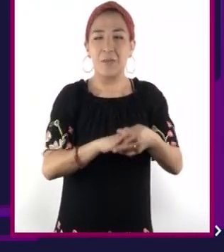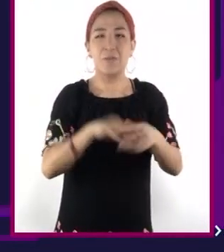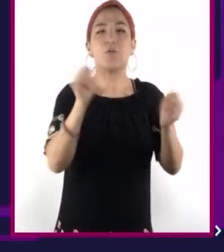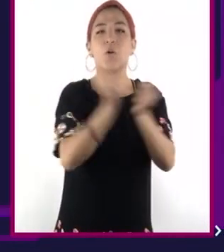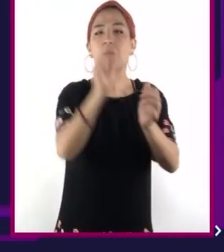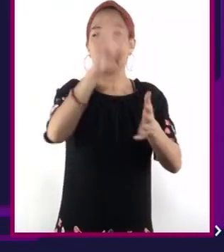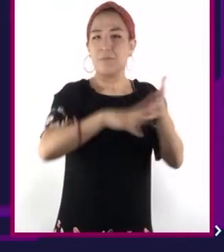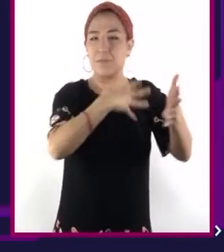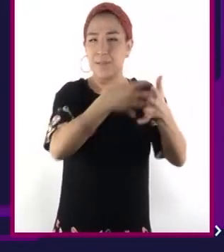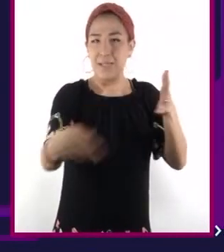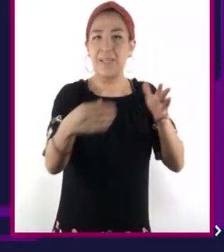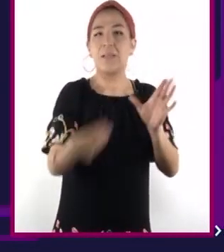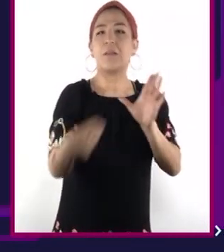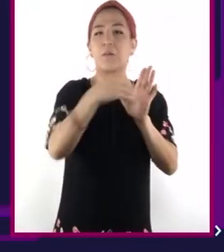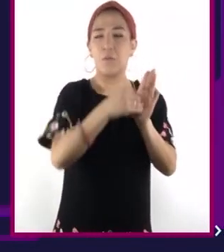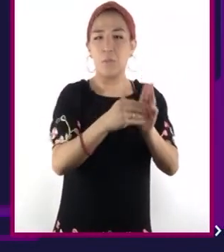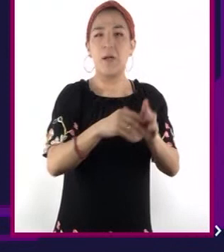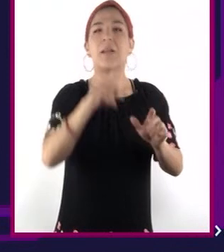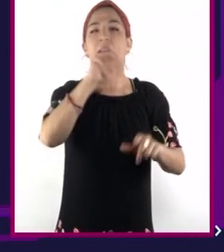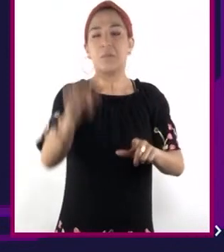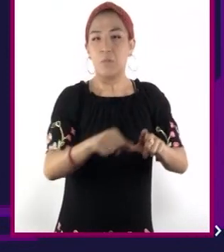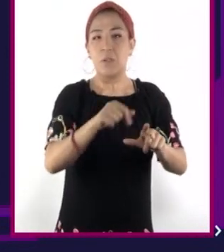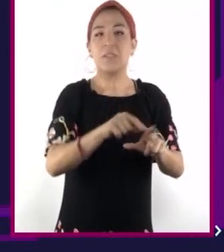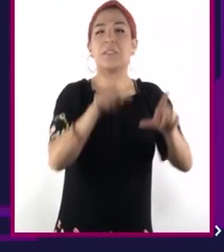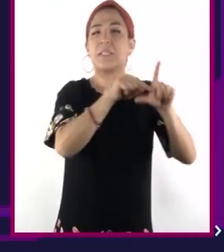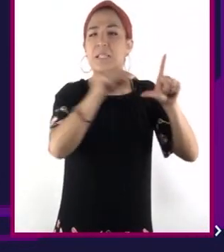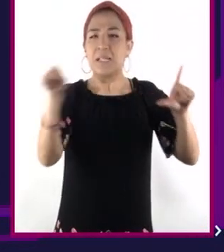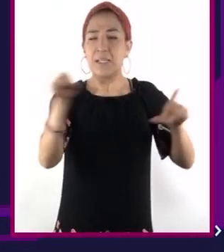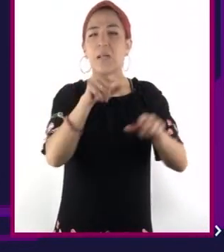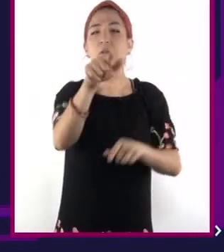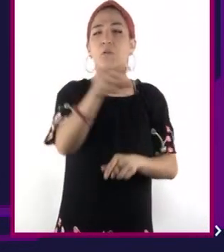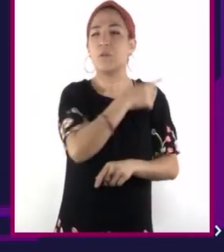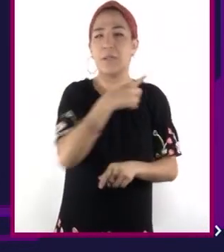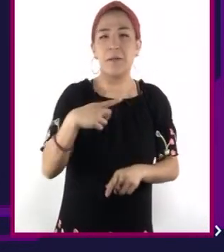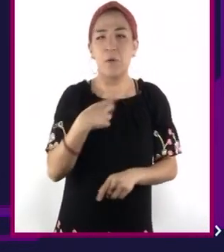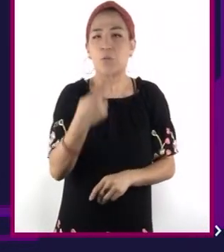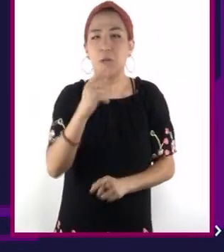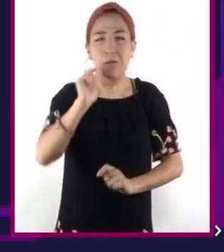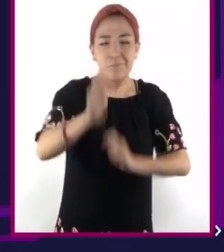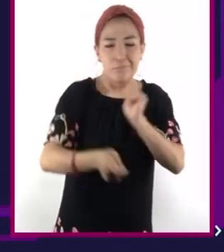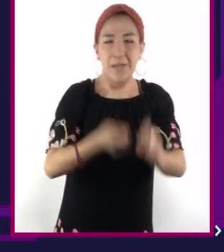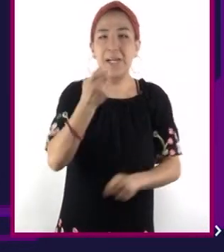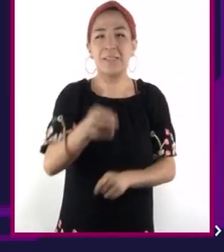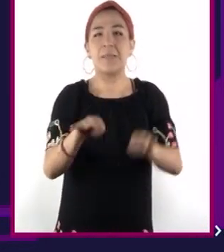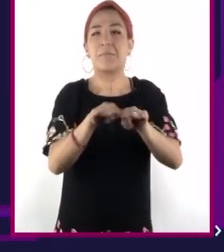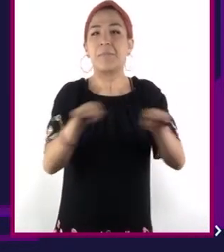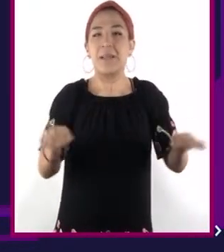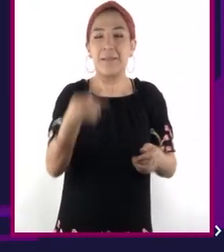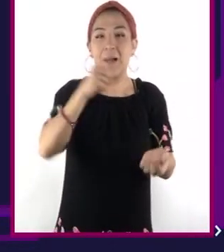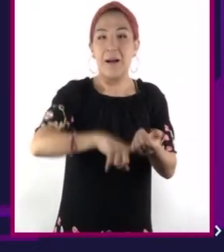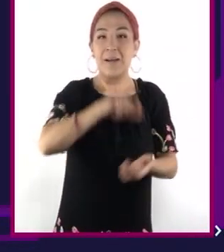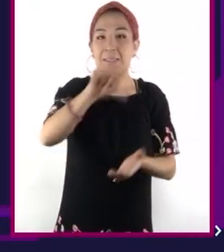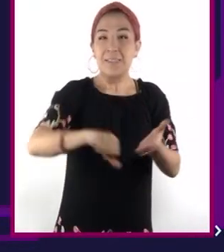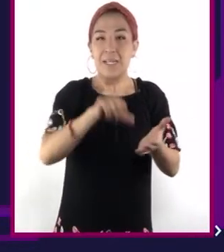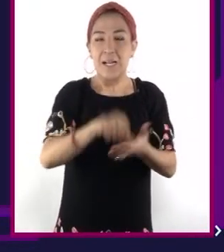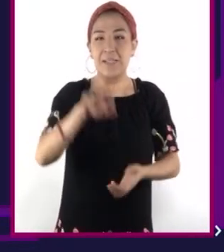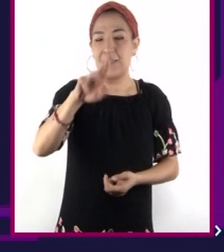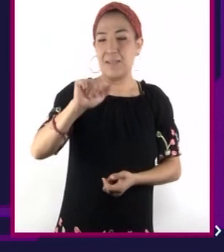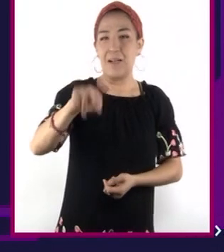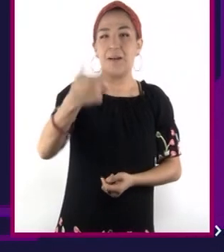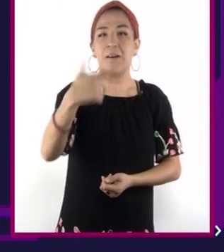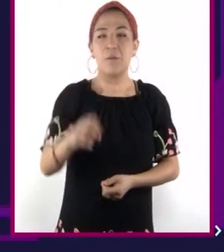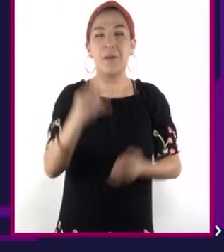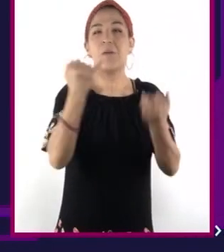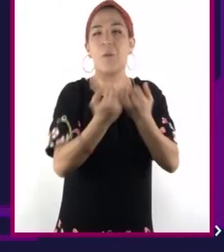líneas, y usar e interpretar las medidas de tendencia central, el rango y